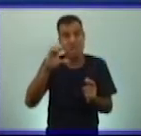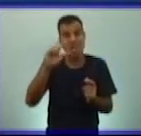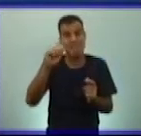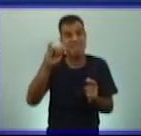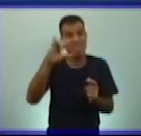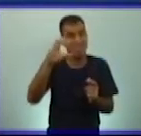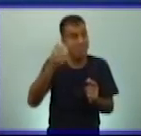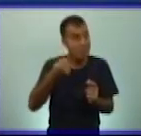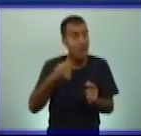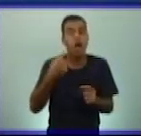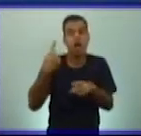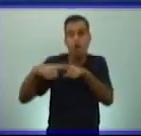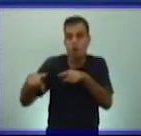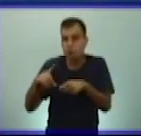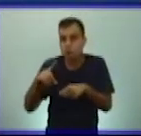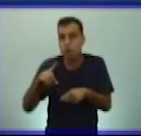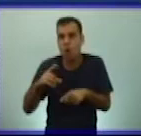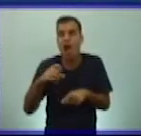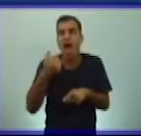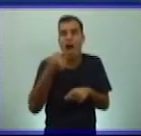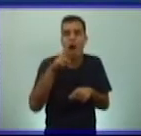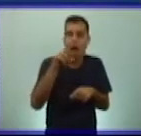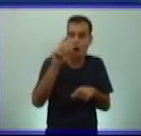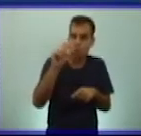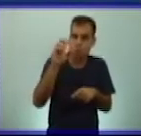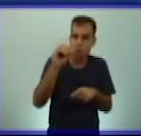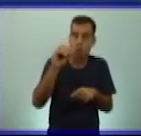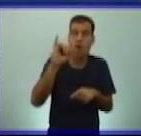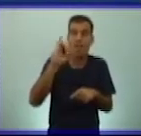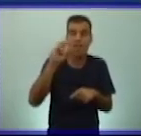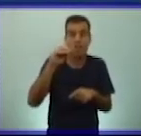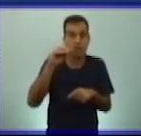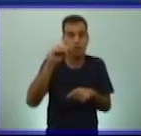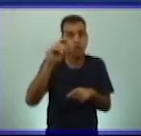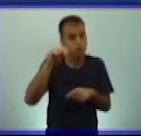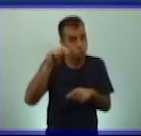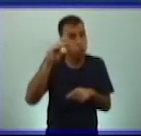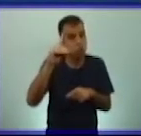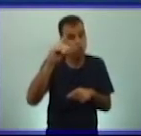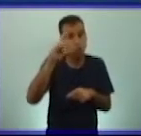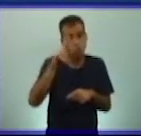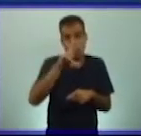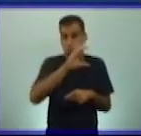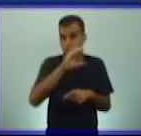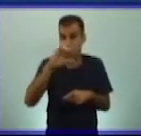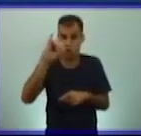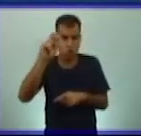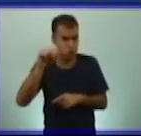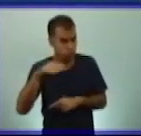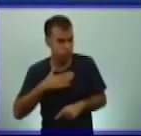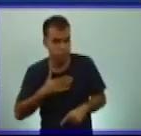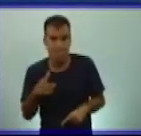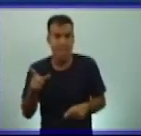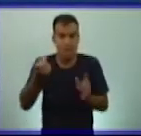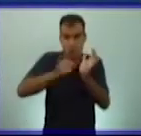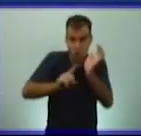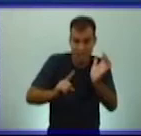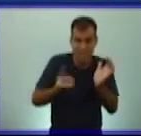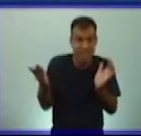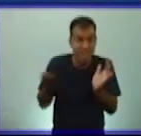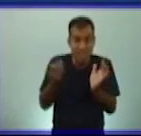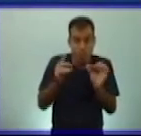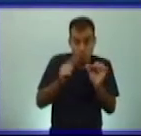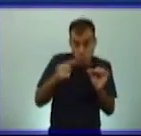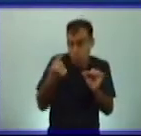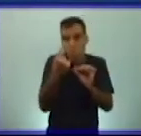decir, que aquí en este caso la corriente no se transfiere de inmediato debido a estos